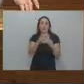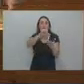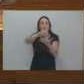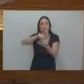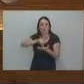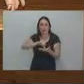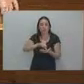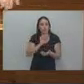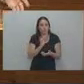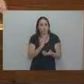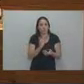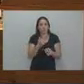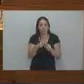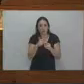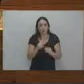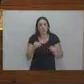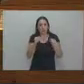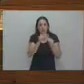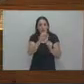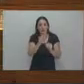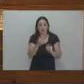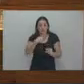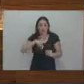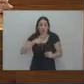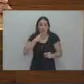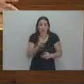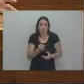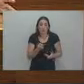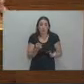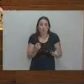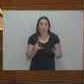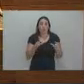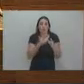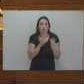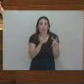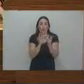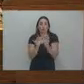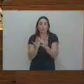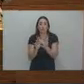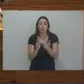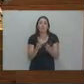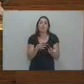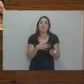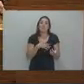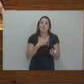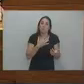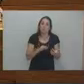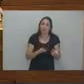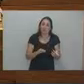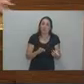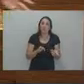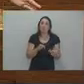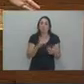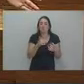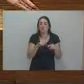efectivamente hay coincidencias. Lo dijimos en la reunión que mantuvimos, esa primera reunión de contacto, que sería posible abrir una hoja de regeneración